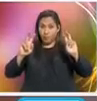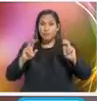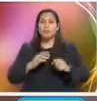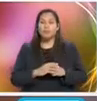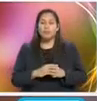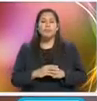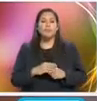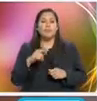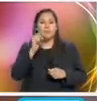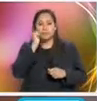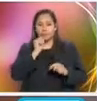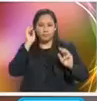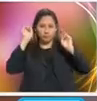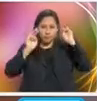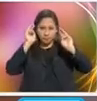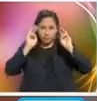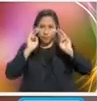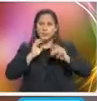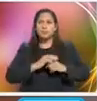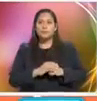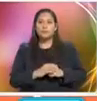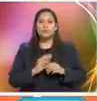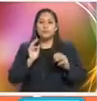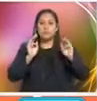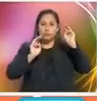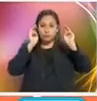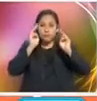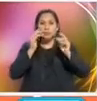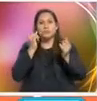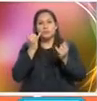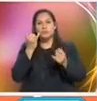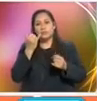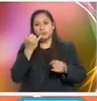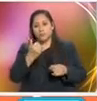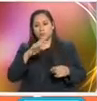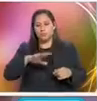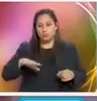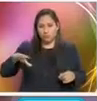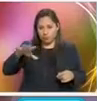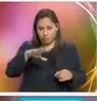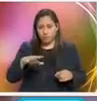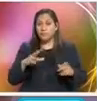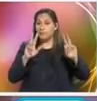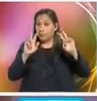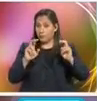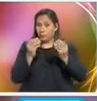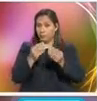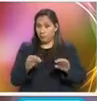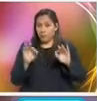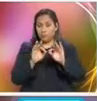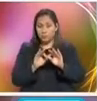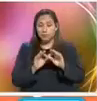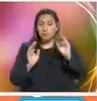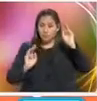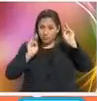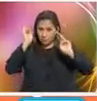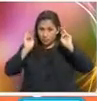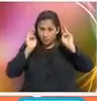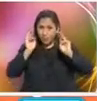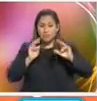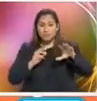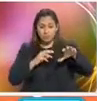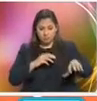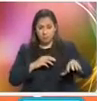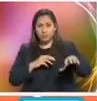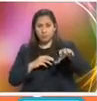han trabajado los museos participantes es museos y comunidades, que es un tema también muy importante. No solamente los museos hacen comunidades,